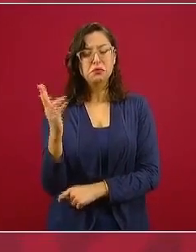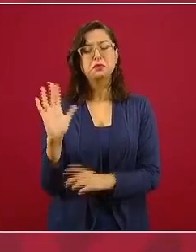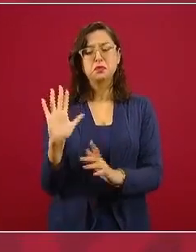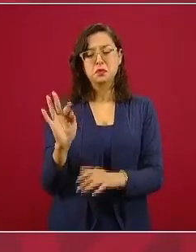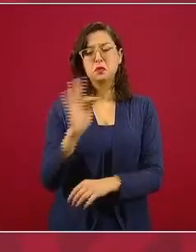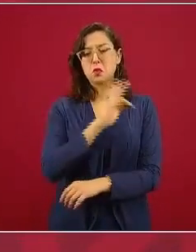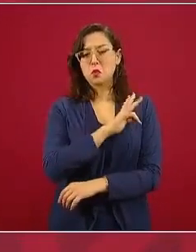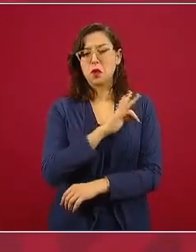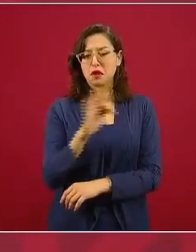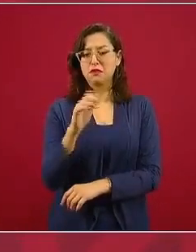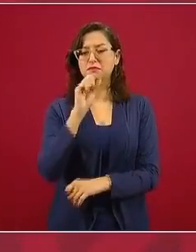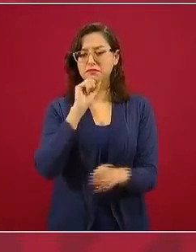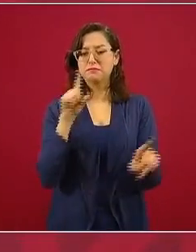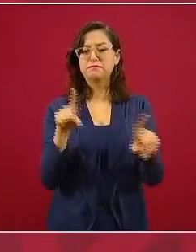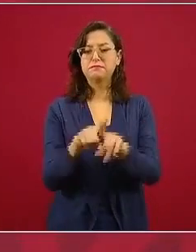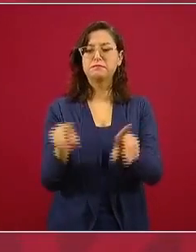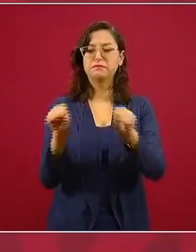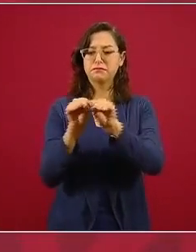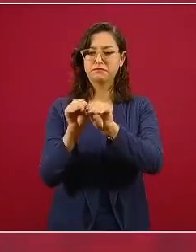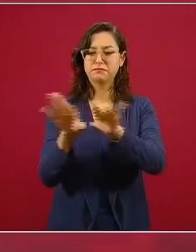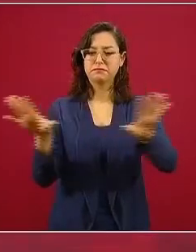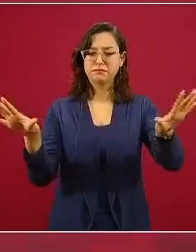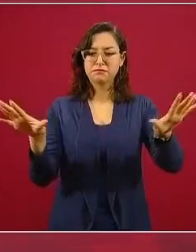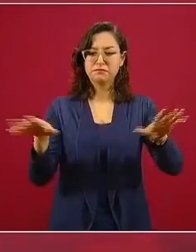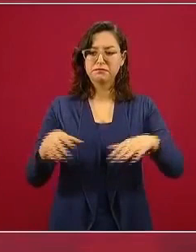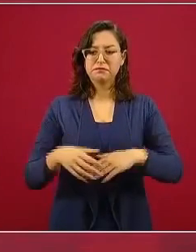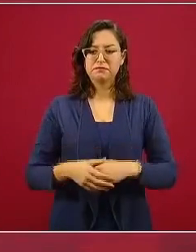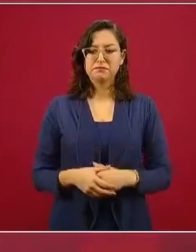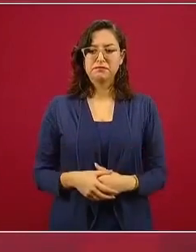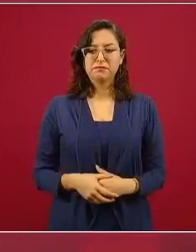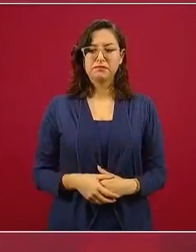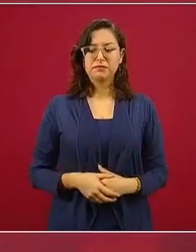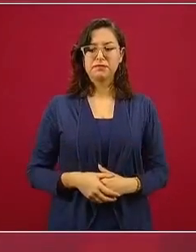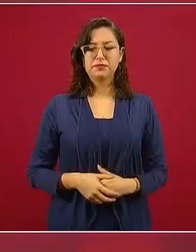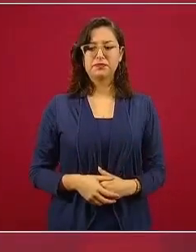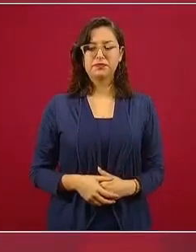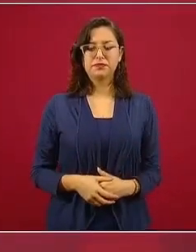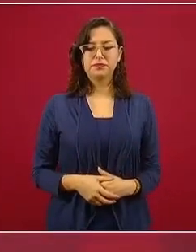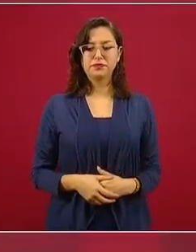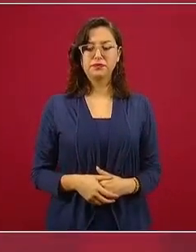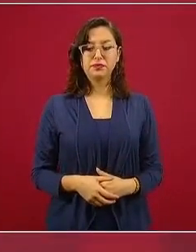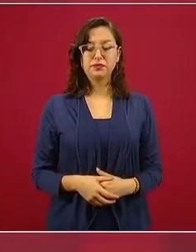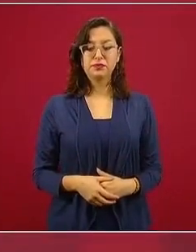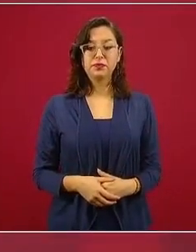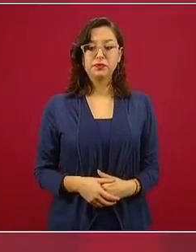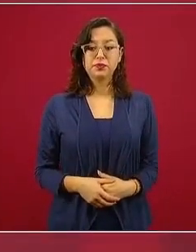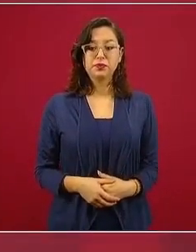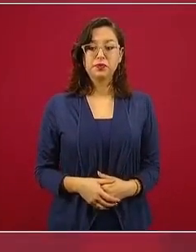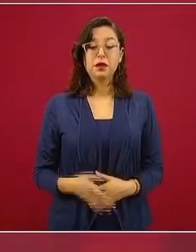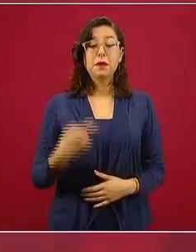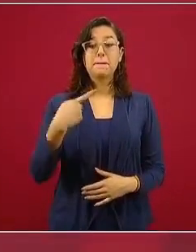radio y en canales de televisión. Pero eso